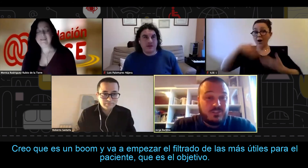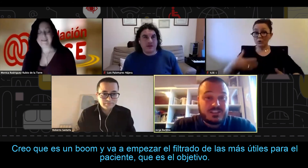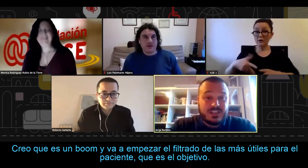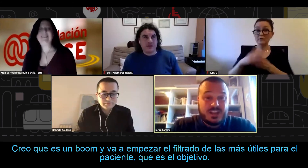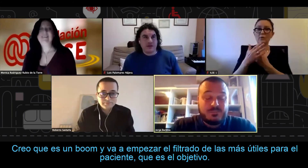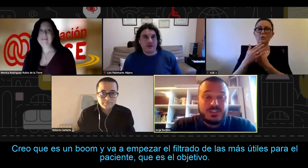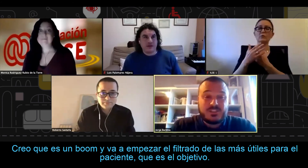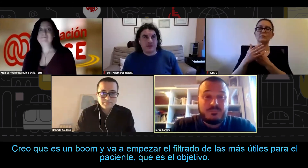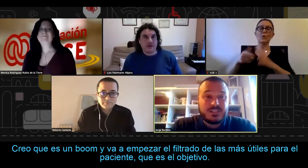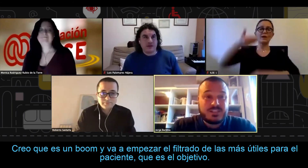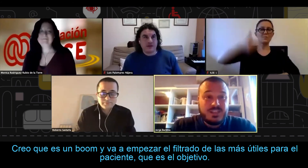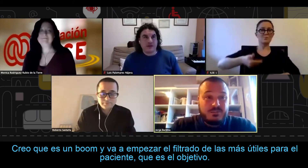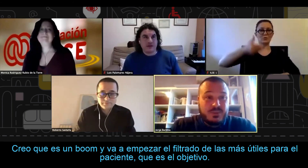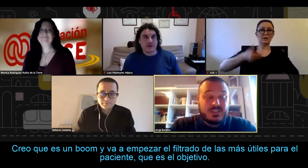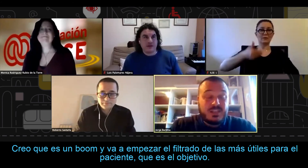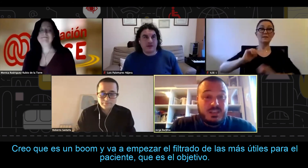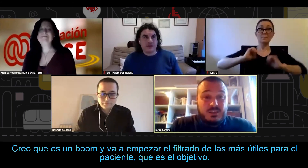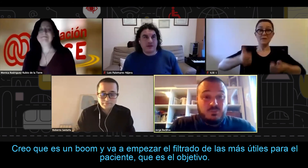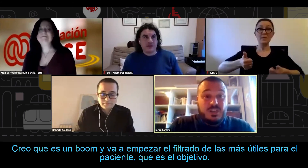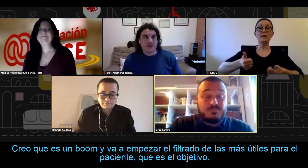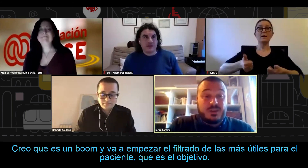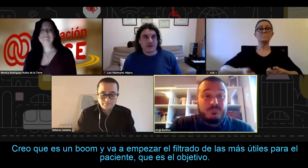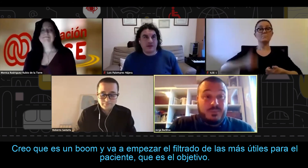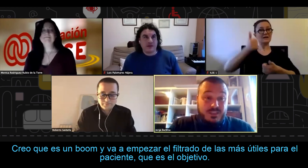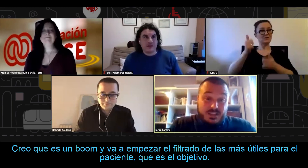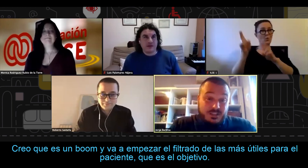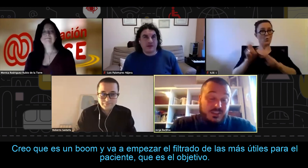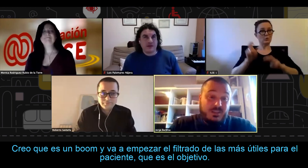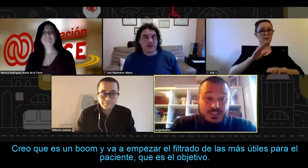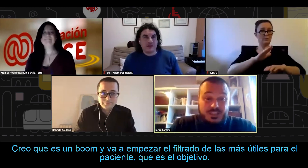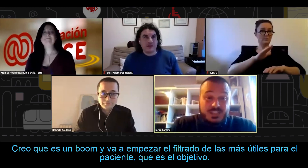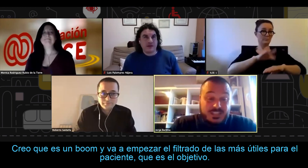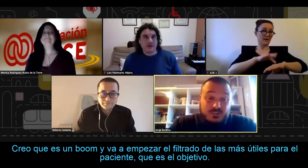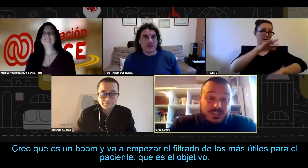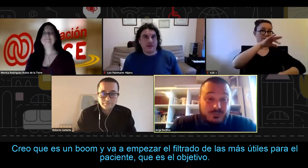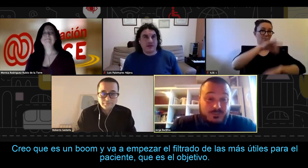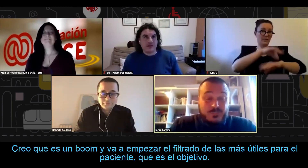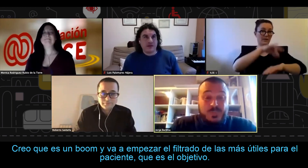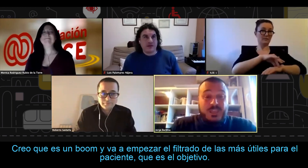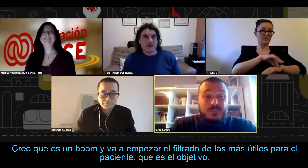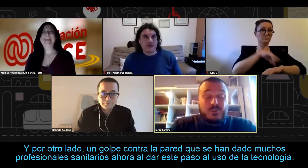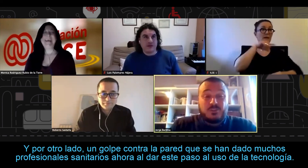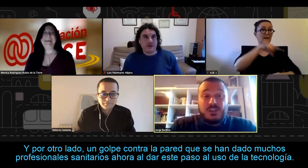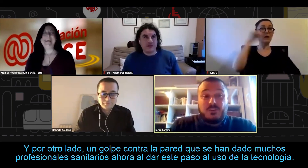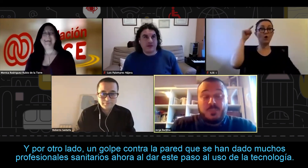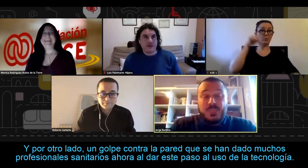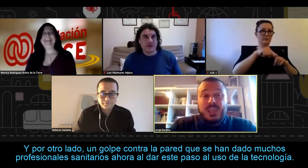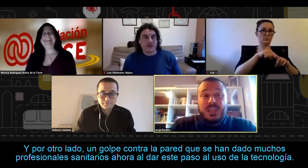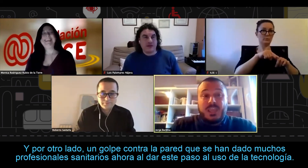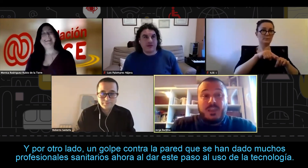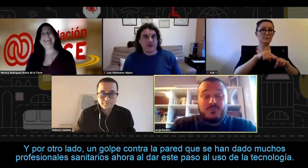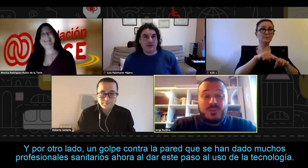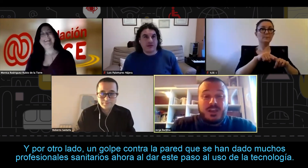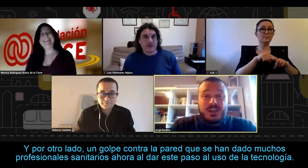que realmente sean más útiles para el paciente, que es lo que decíamos antes, que es el objetivo. Y por otro lado,